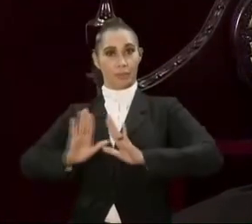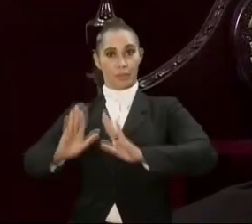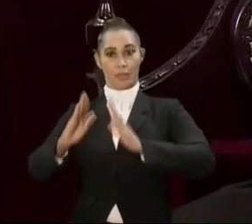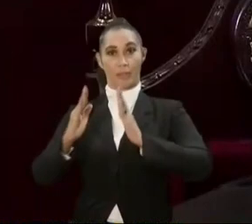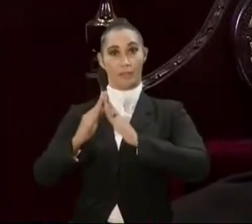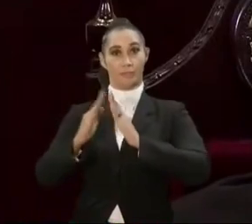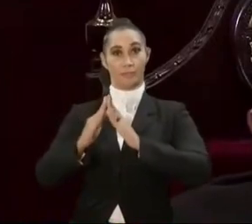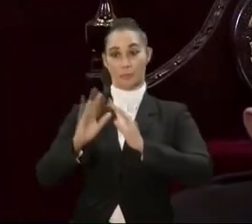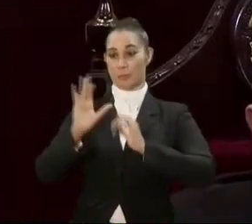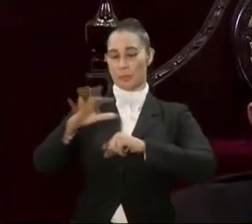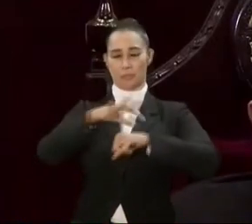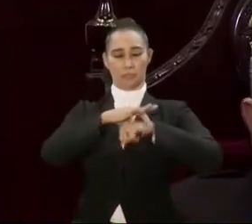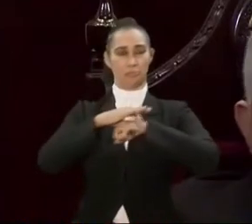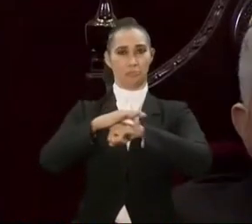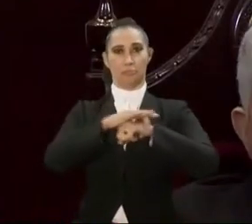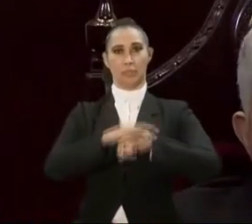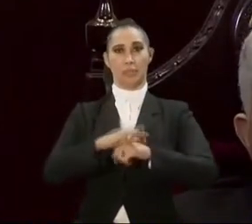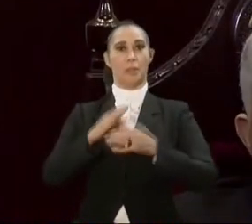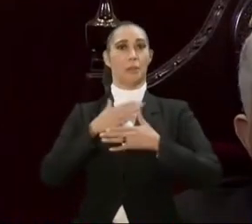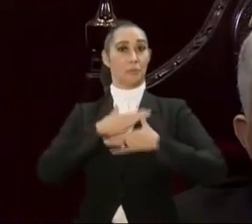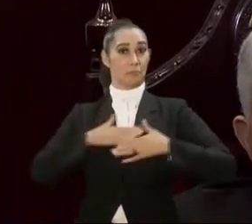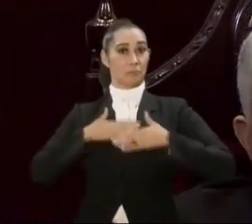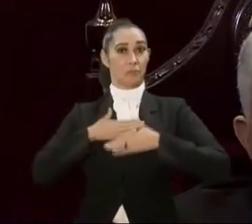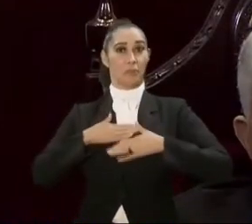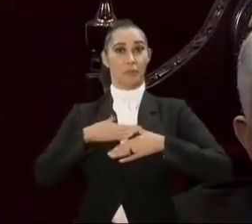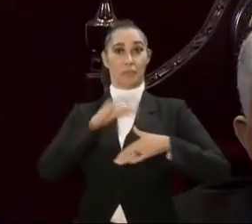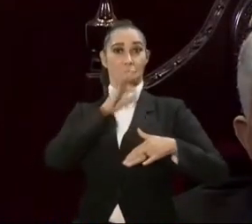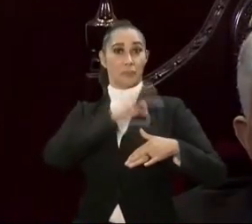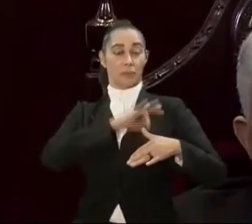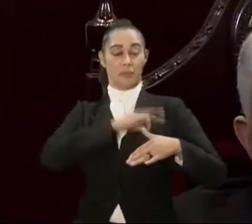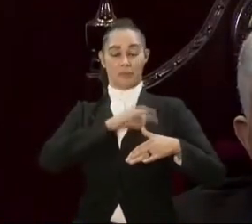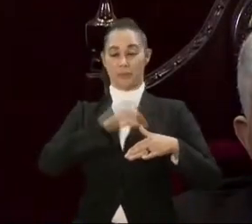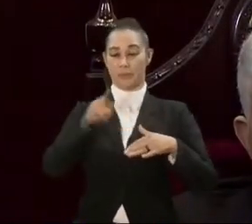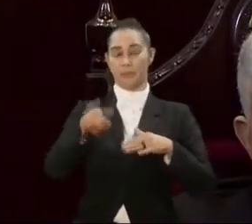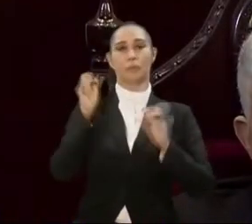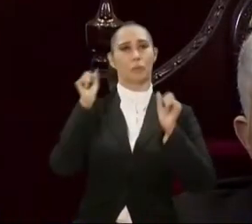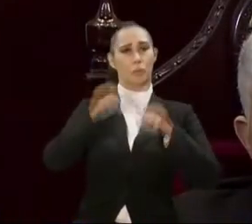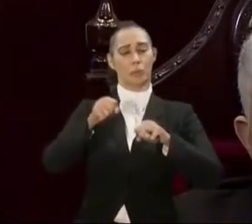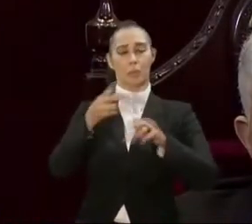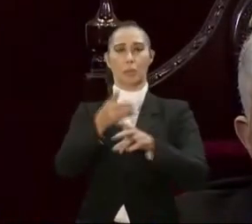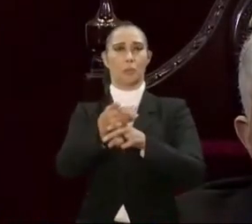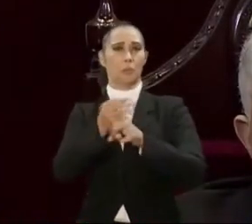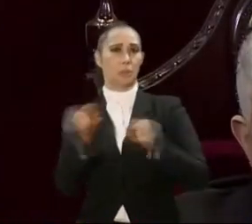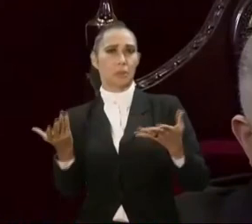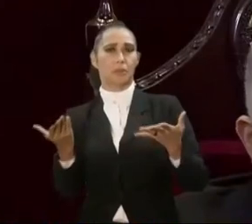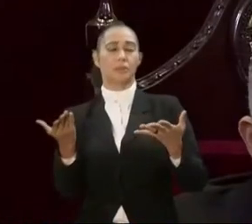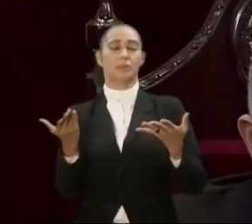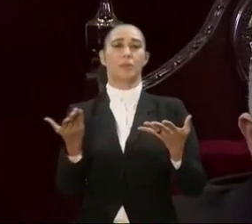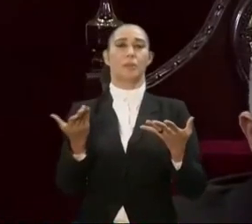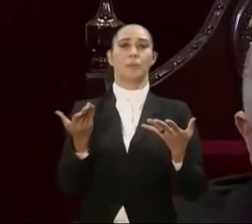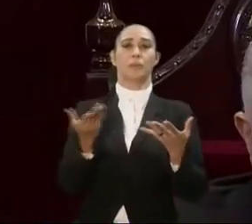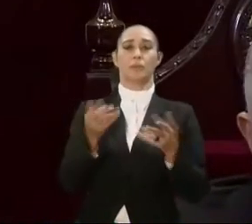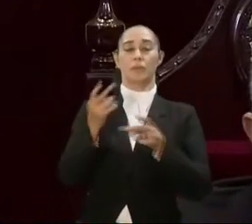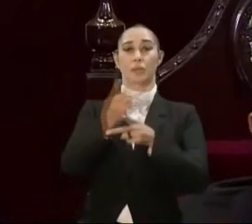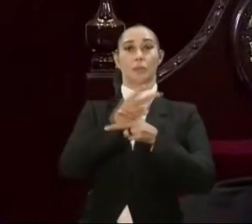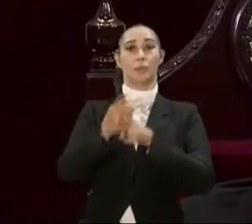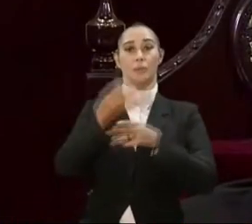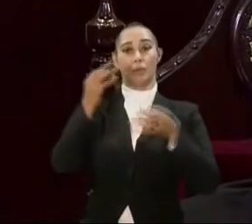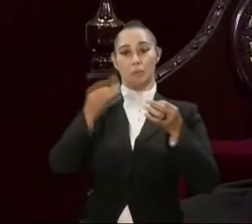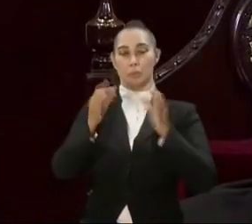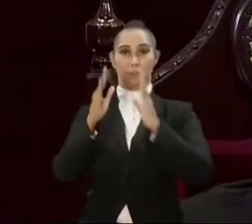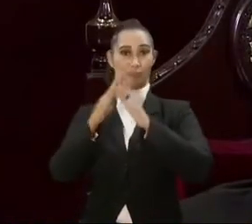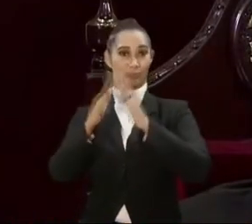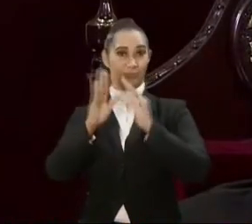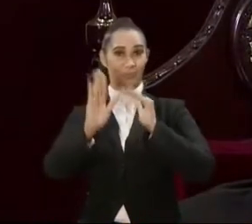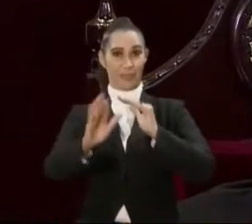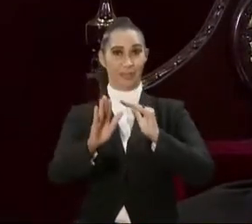su título pueden disfrutar de los beneficios que se derivan de la propiedad inmobiliaria titulada, como la seguridad jurídica de su